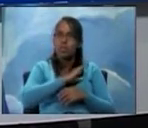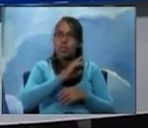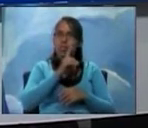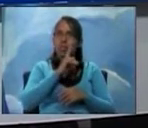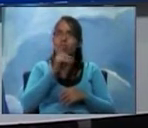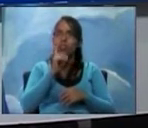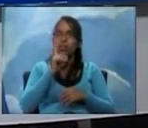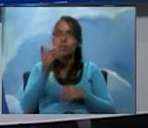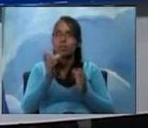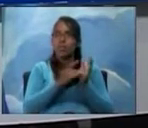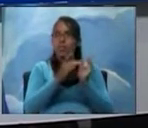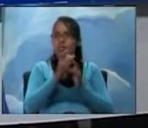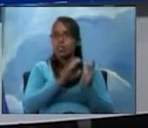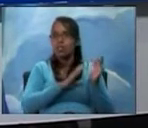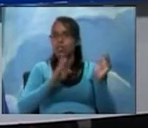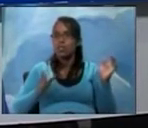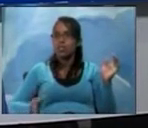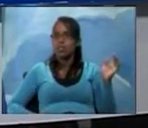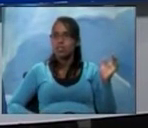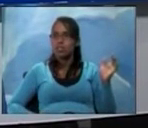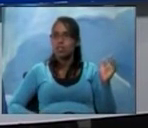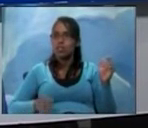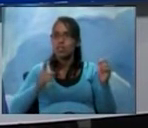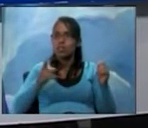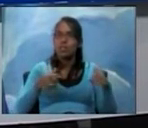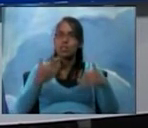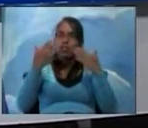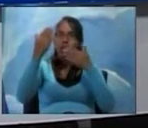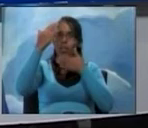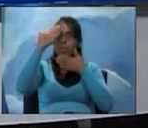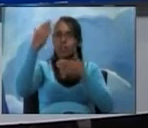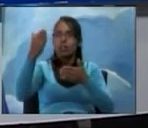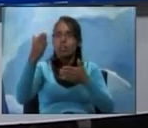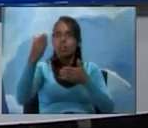Te lo pido, Padre mío. En el nombre de Jesús.